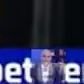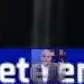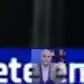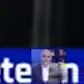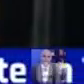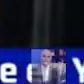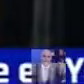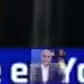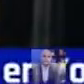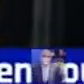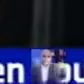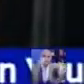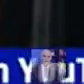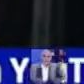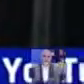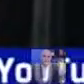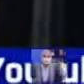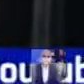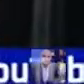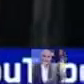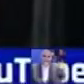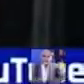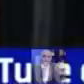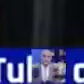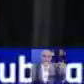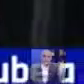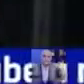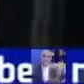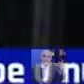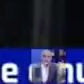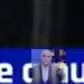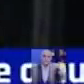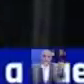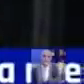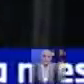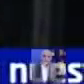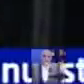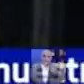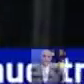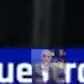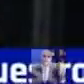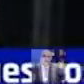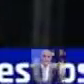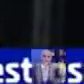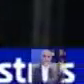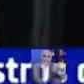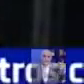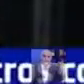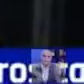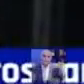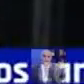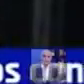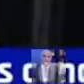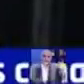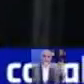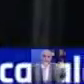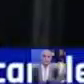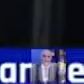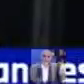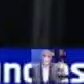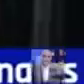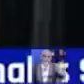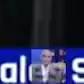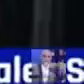literal. Julen Rementería, después de la participación, la exposición de Lili Telles, la espera en